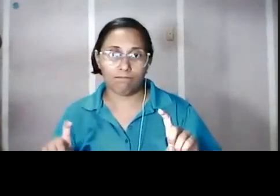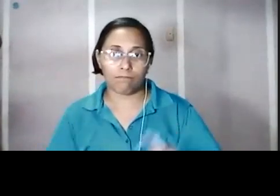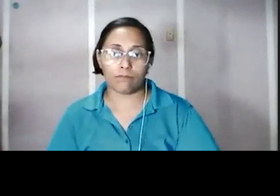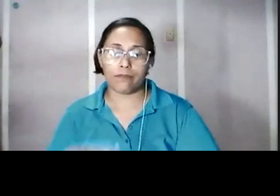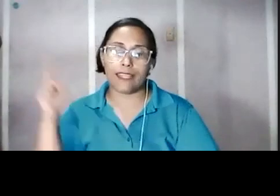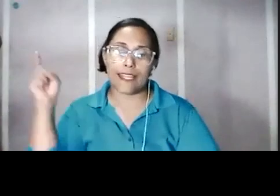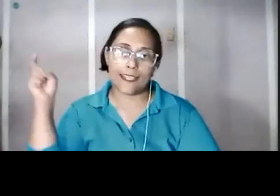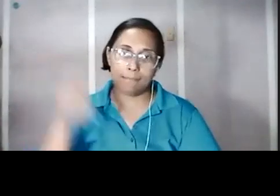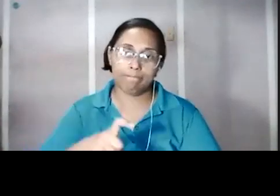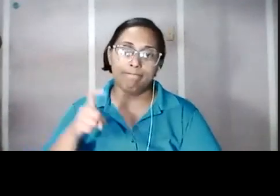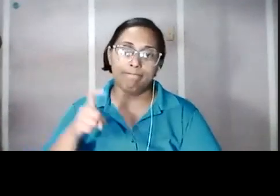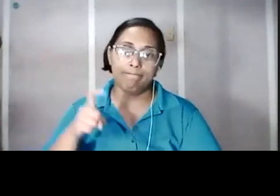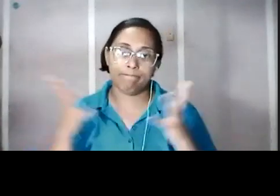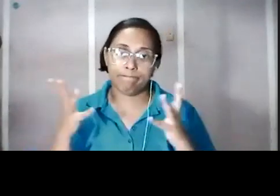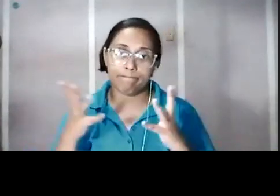necesita